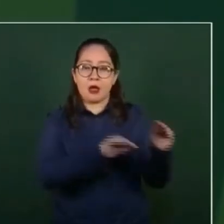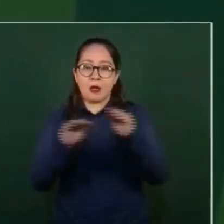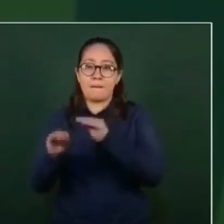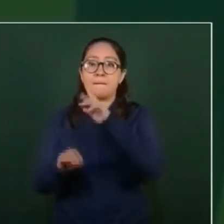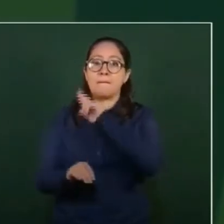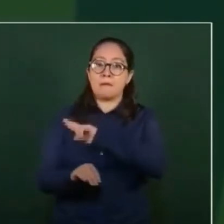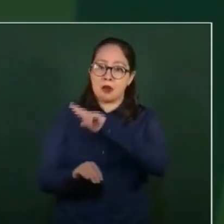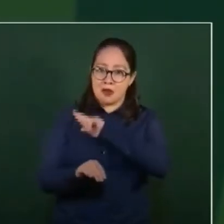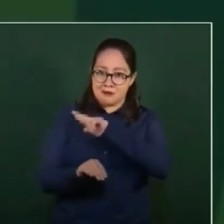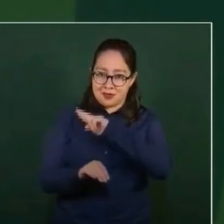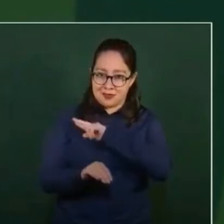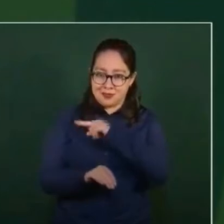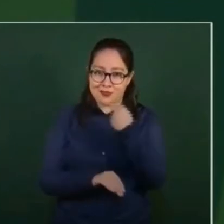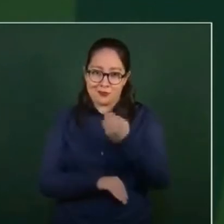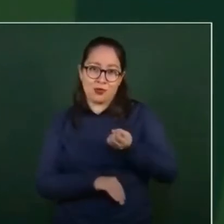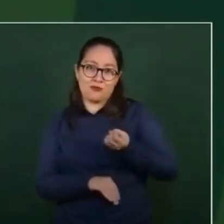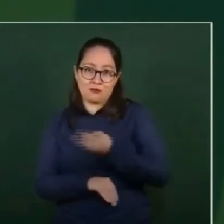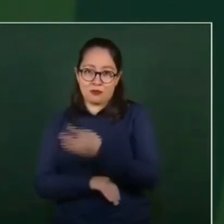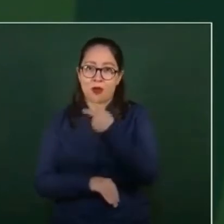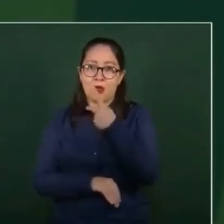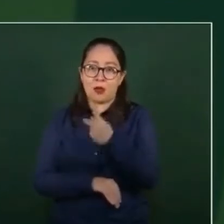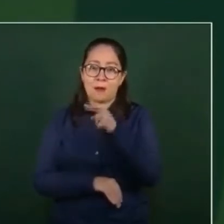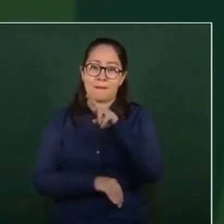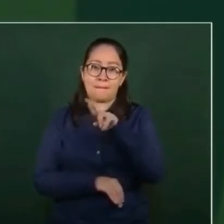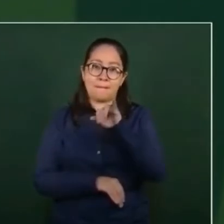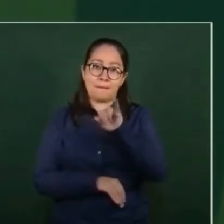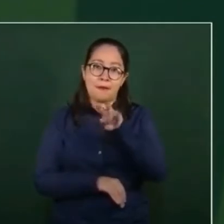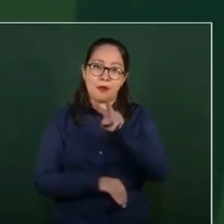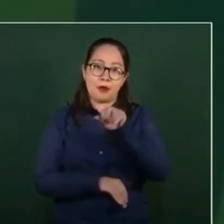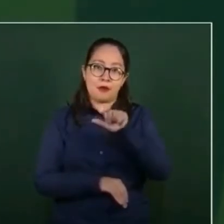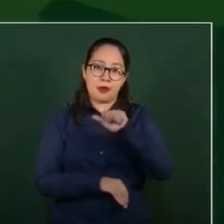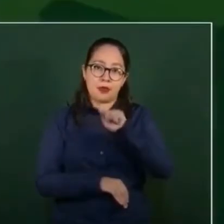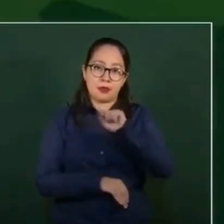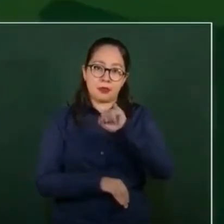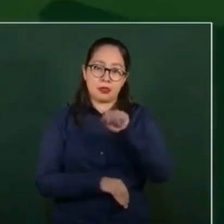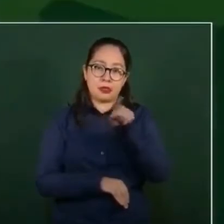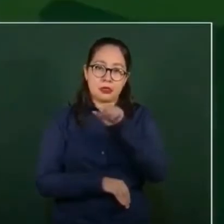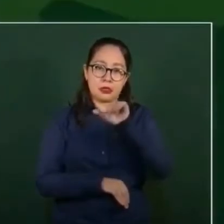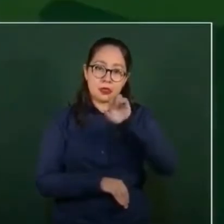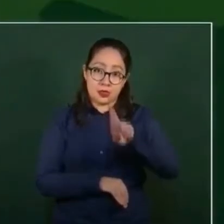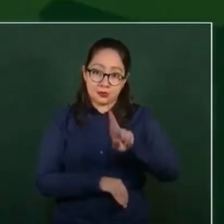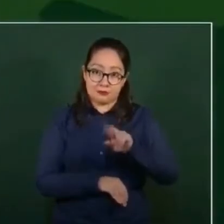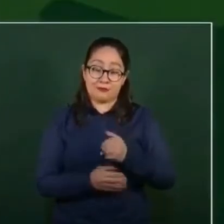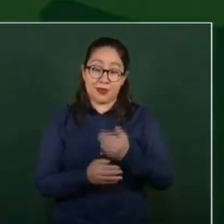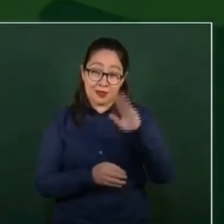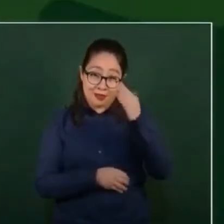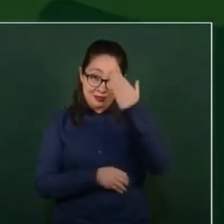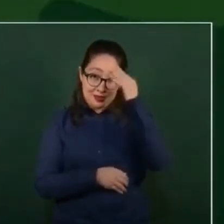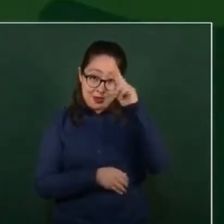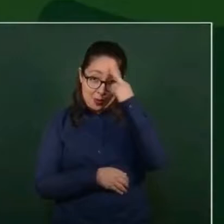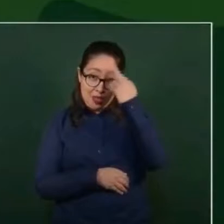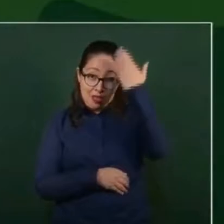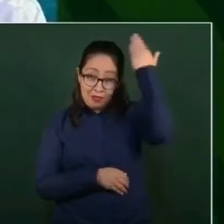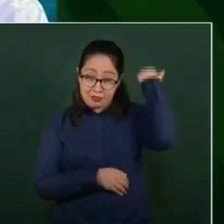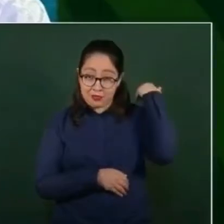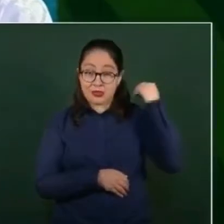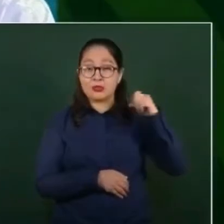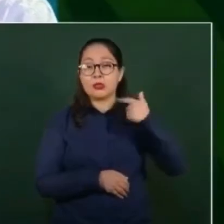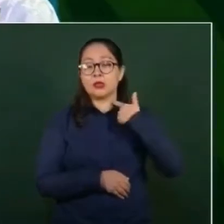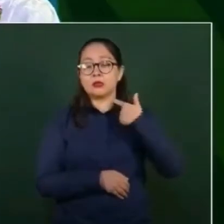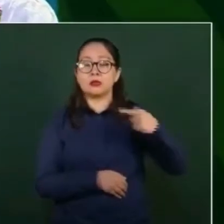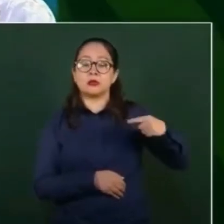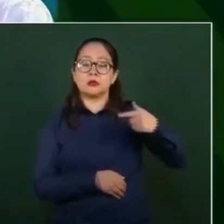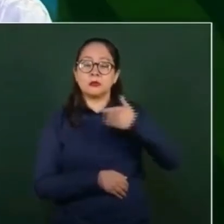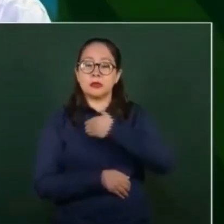eso es privatizar. Con Salinas se dio la alianza entre el PRI